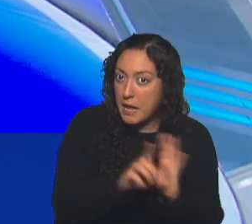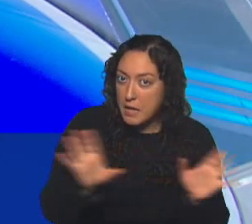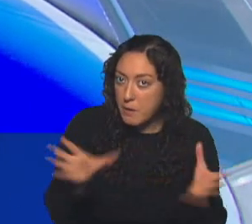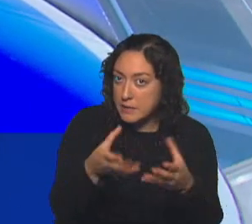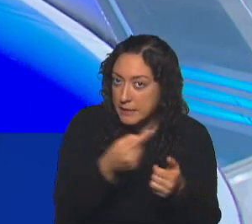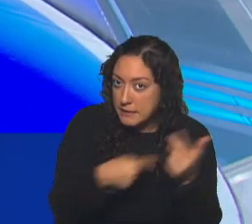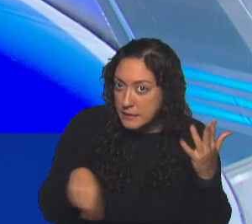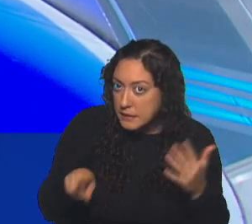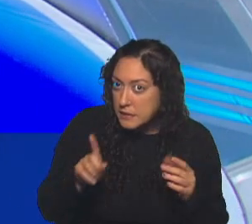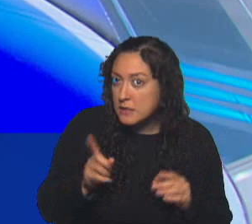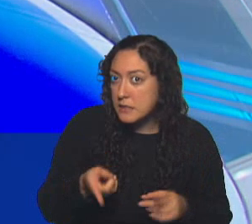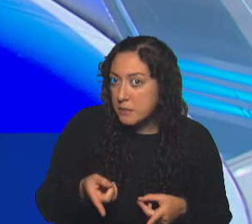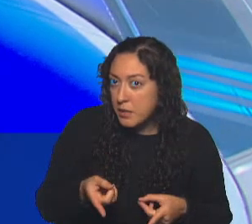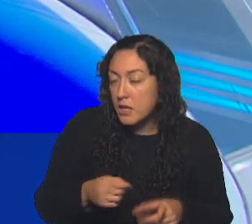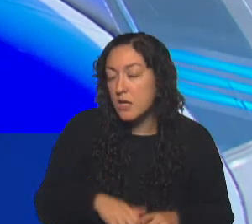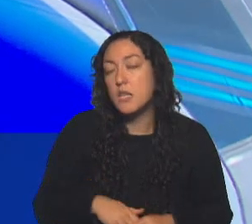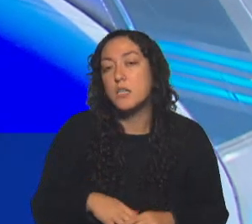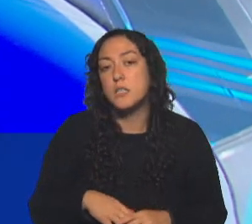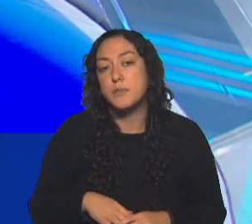Bueno, ahí yo diría,